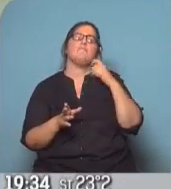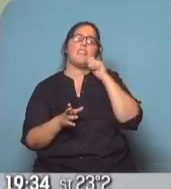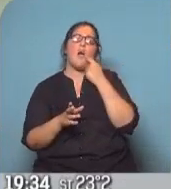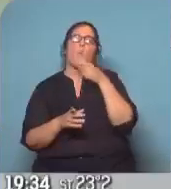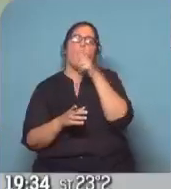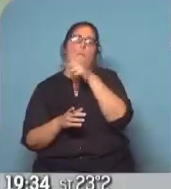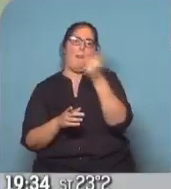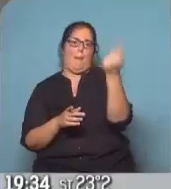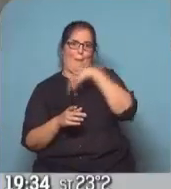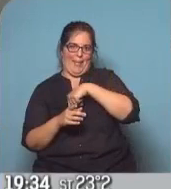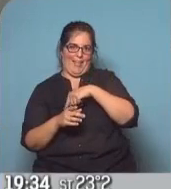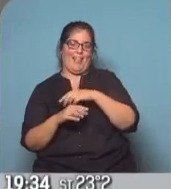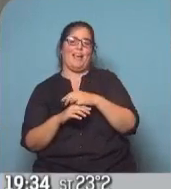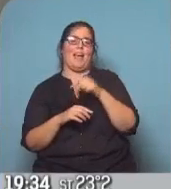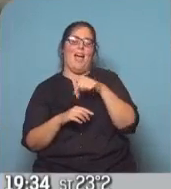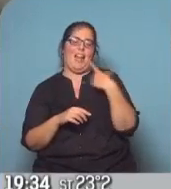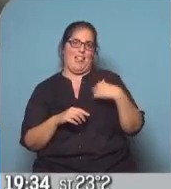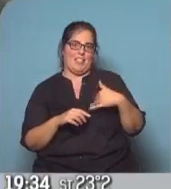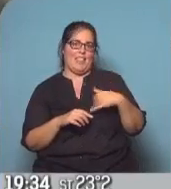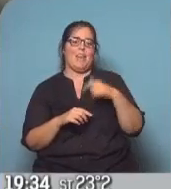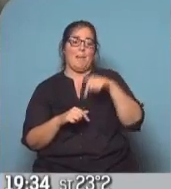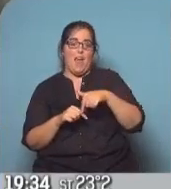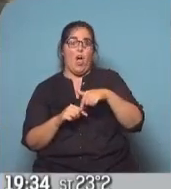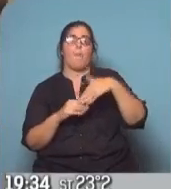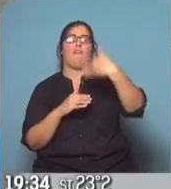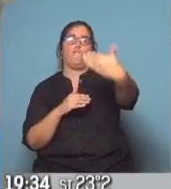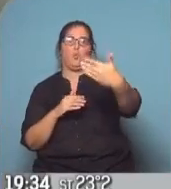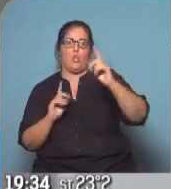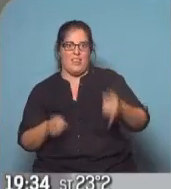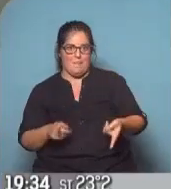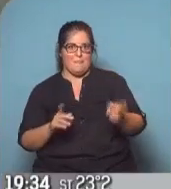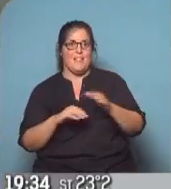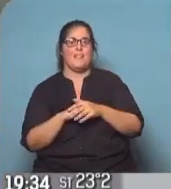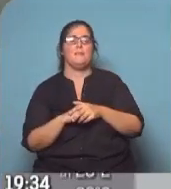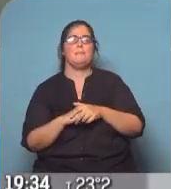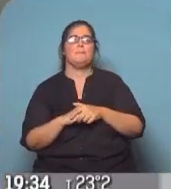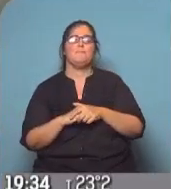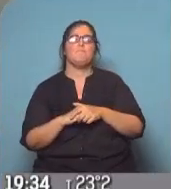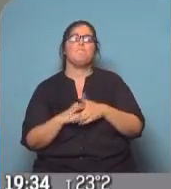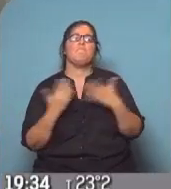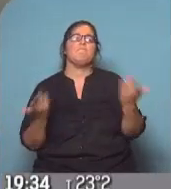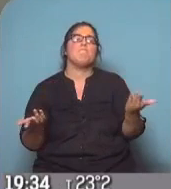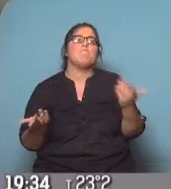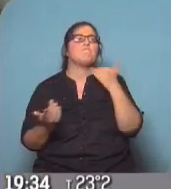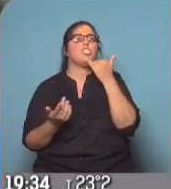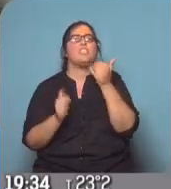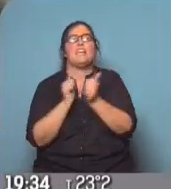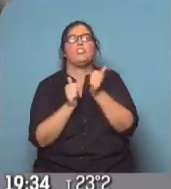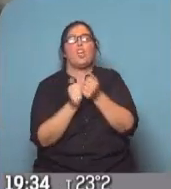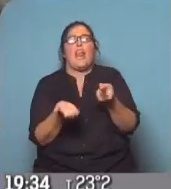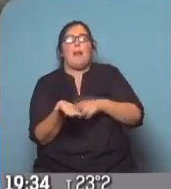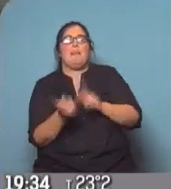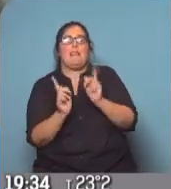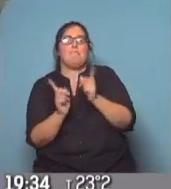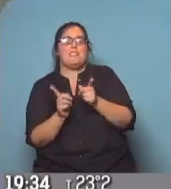venga a la argentina para eloy de la argentina y también para el futuro porque la historia no sé si se repetirá por muchos años que un